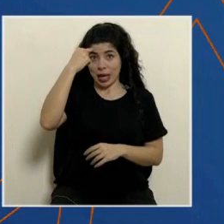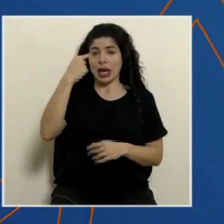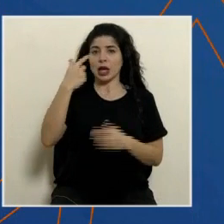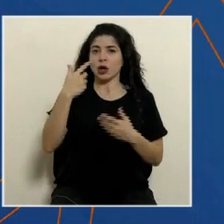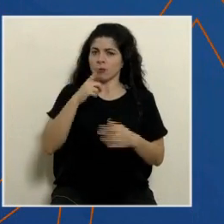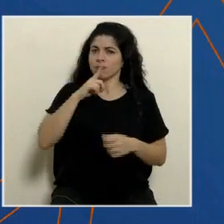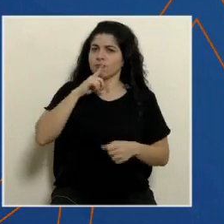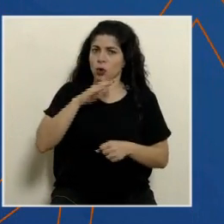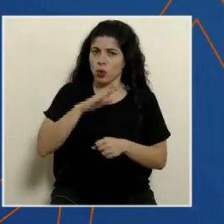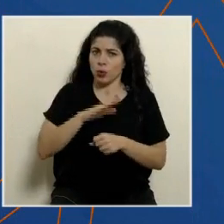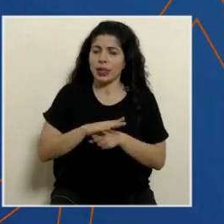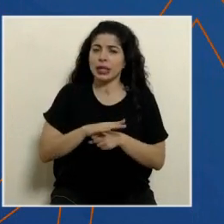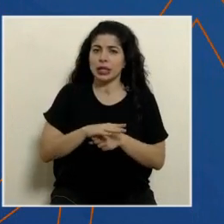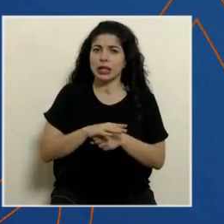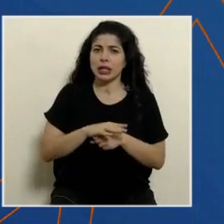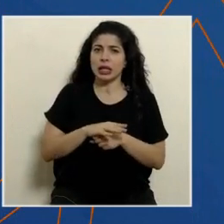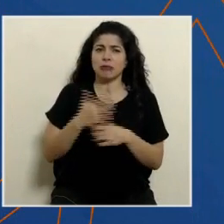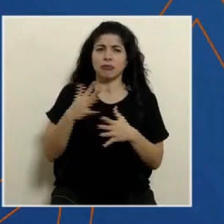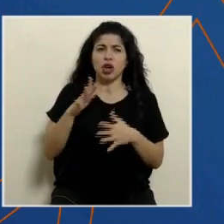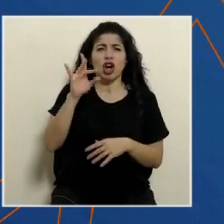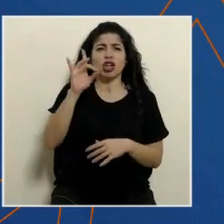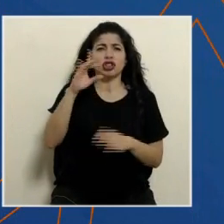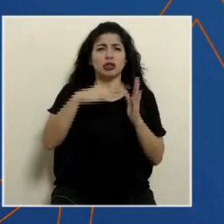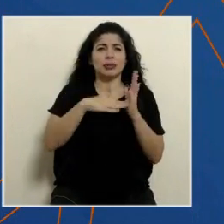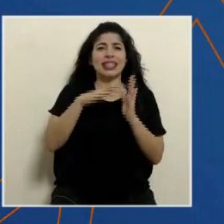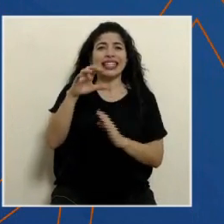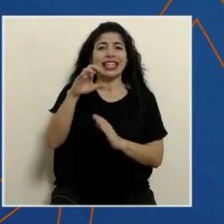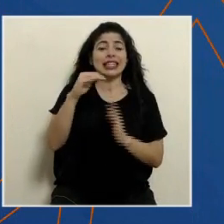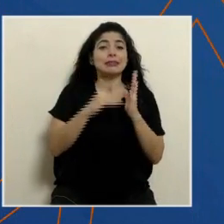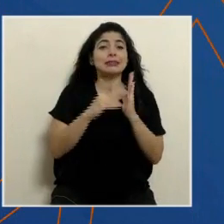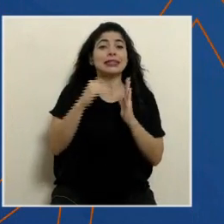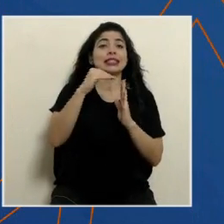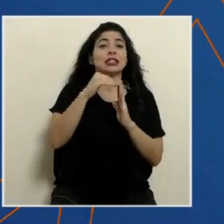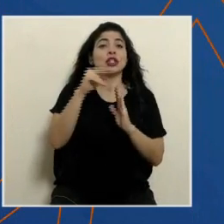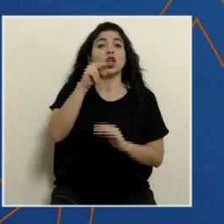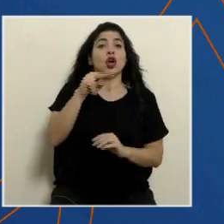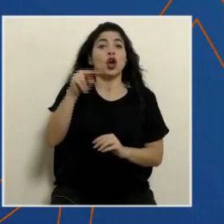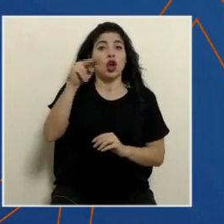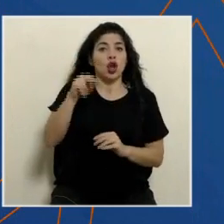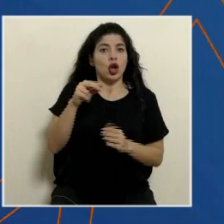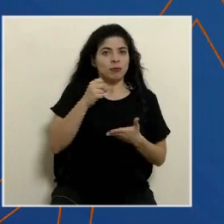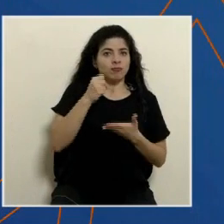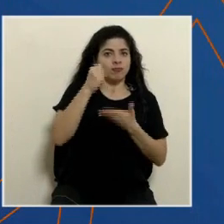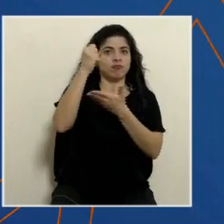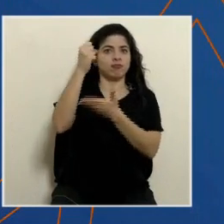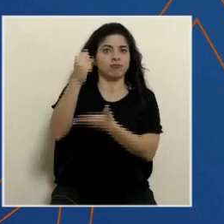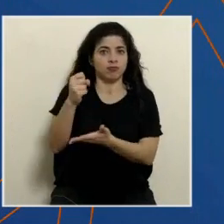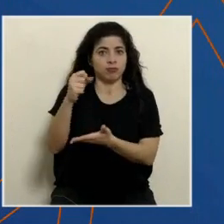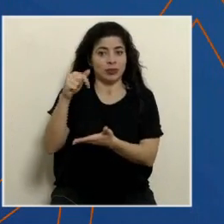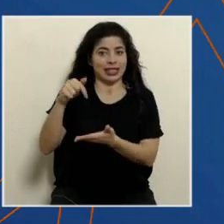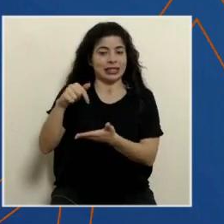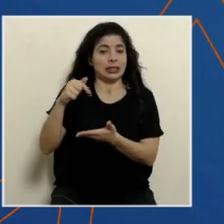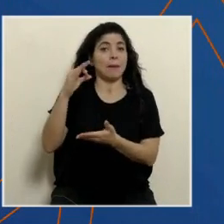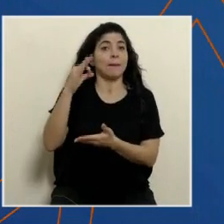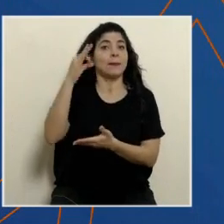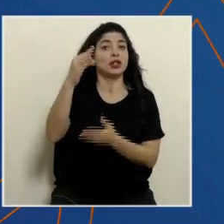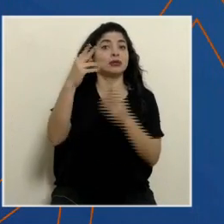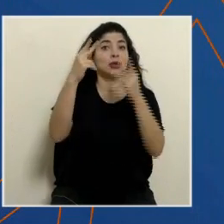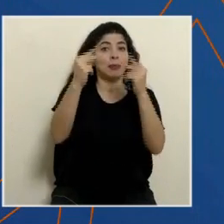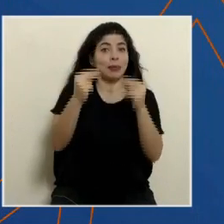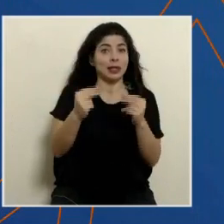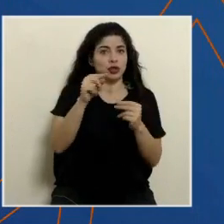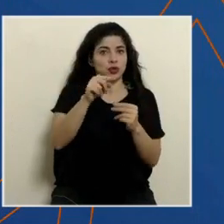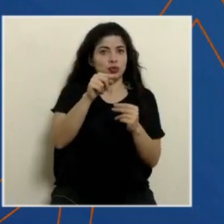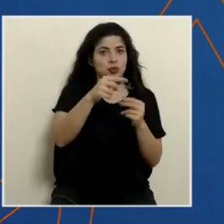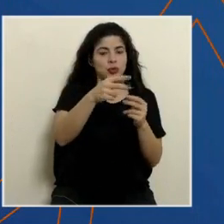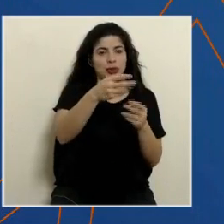se compromete a girar cerca de 8.500 millones de colones, y los cuales se incorporarán en el próximo presupuesto